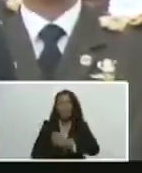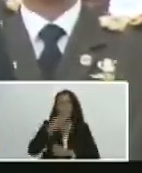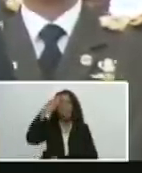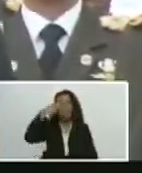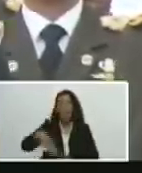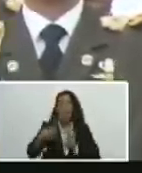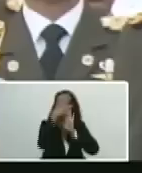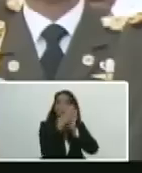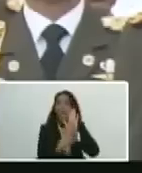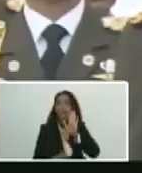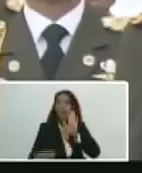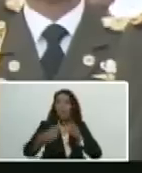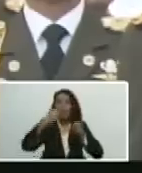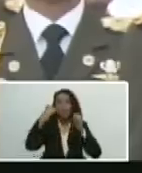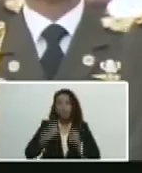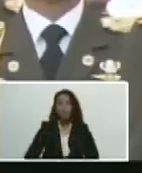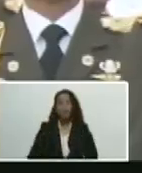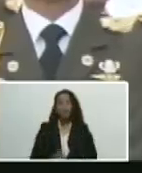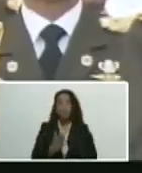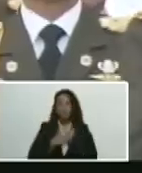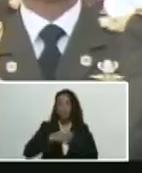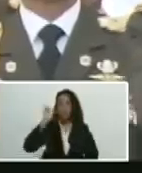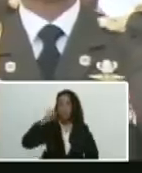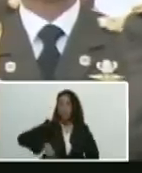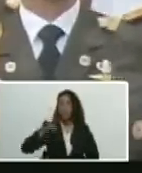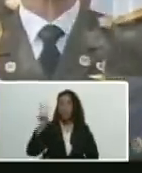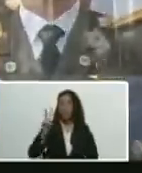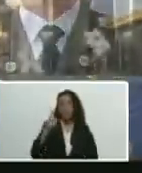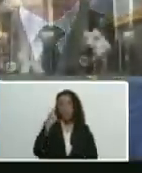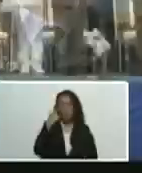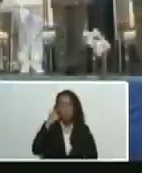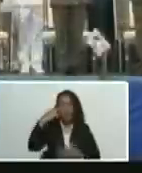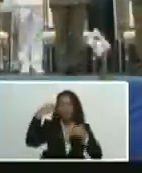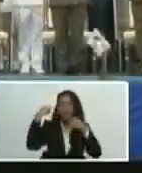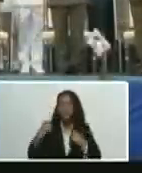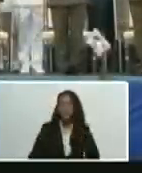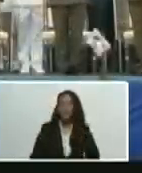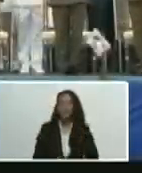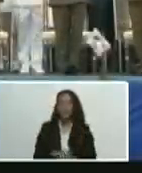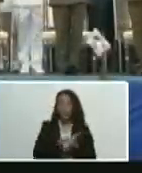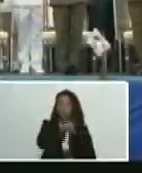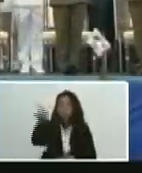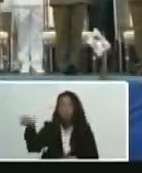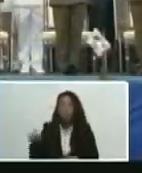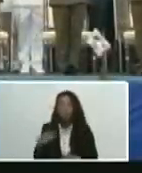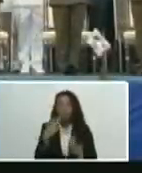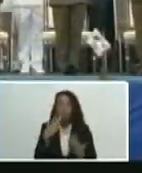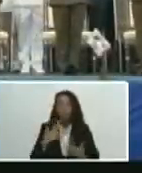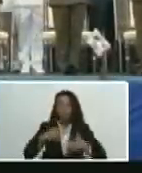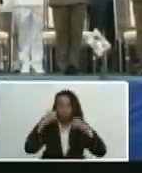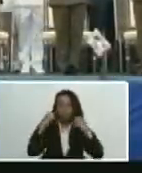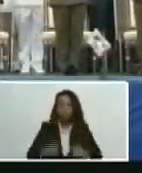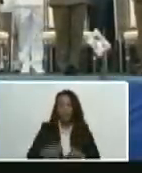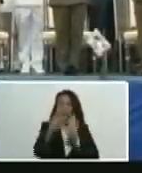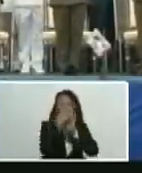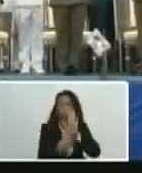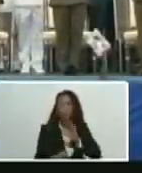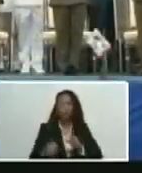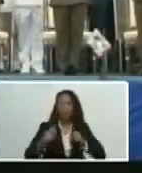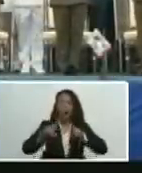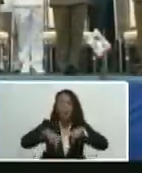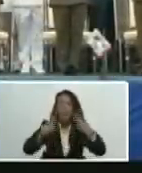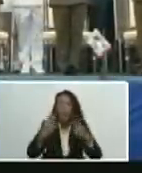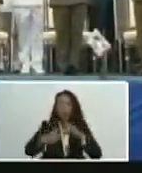es ejemplo de lo afirmativo venezolano. Ténganlo ustedes seguro, ustedes son vanguardia